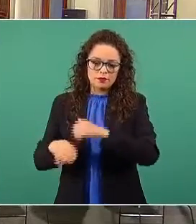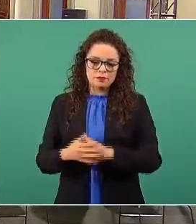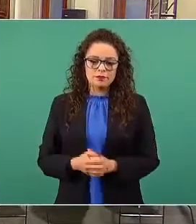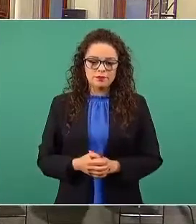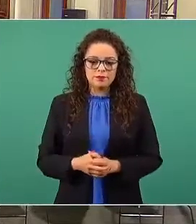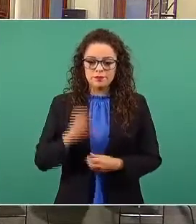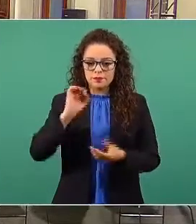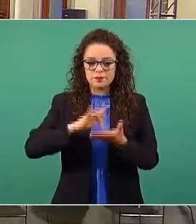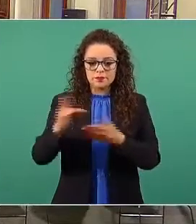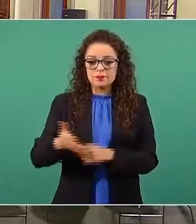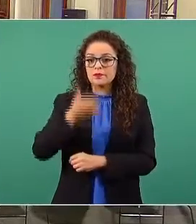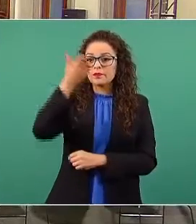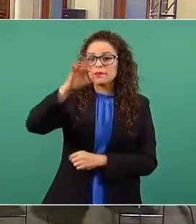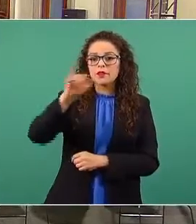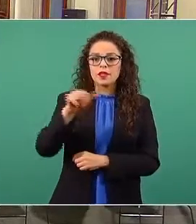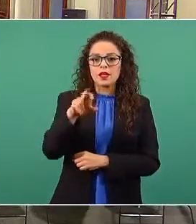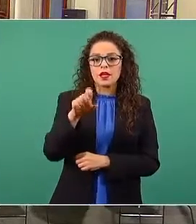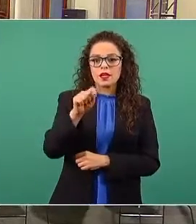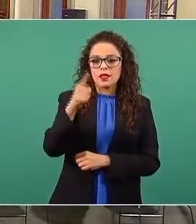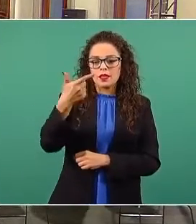Galindo, por favor, Mundo Pharma.